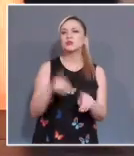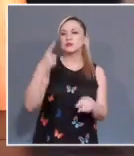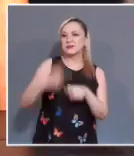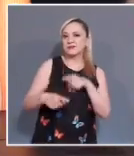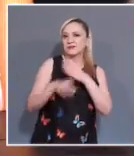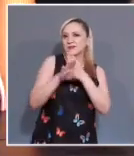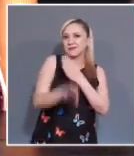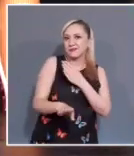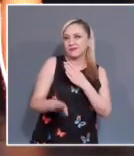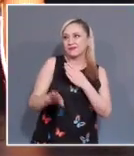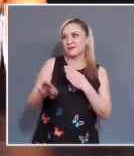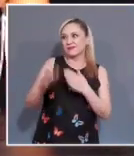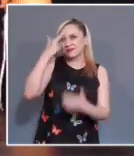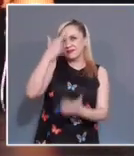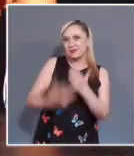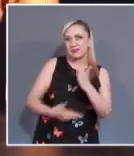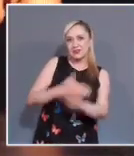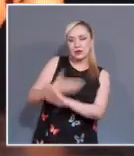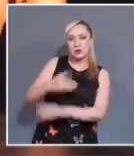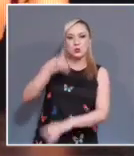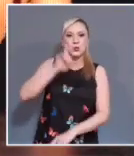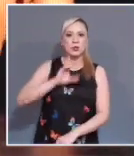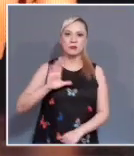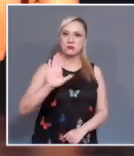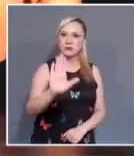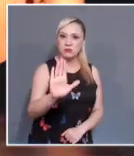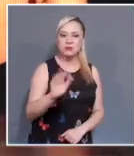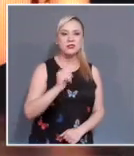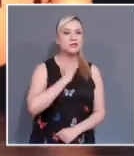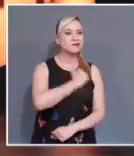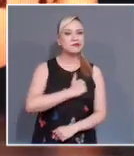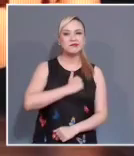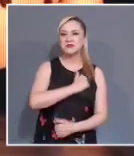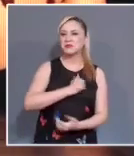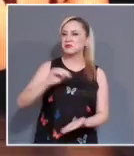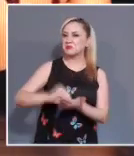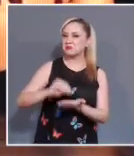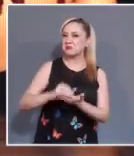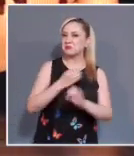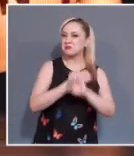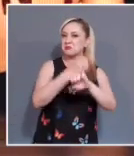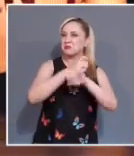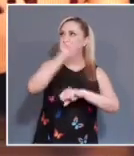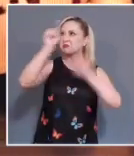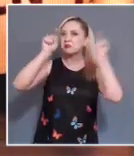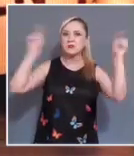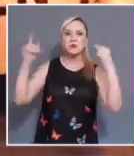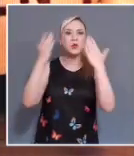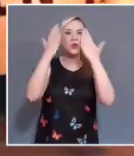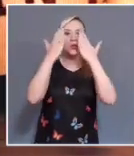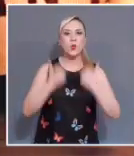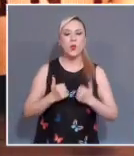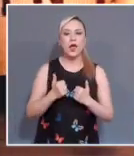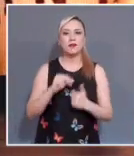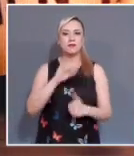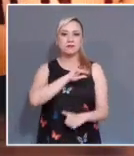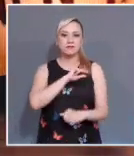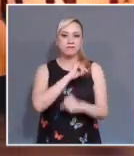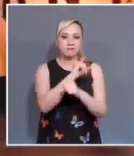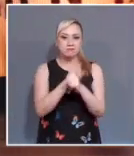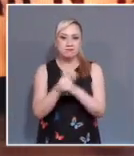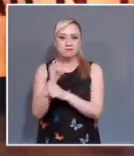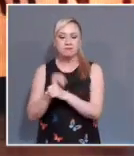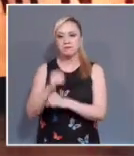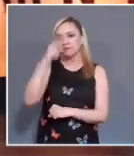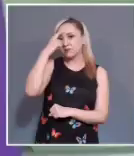las mujeres, lamentaron que aún existan entidades que no cuentan con una fiscalía especializada en